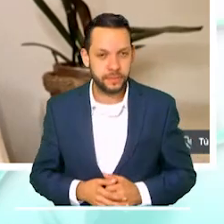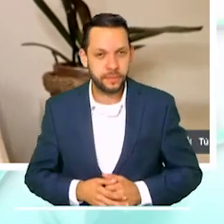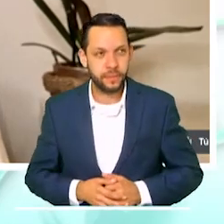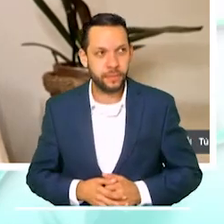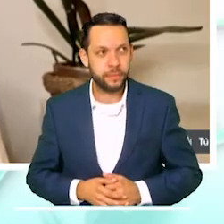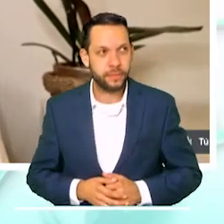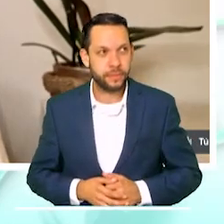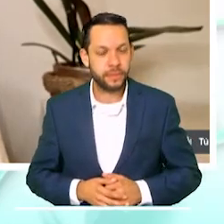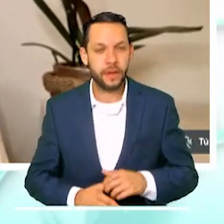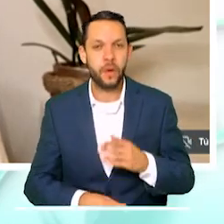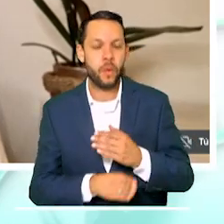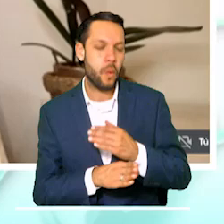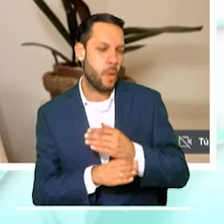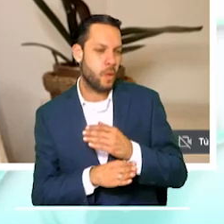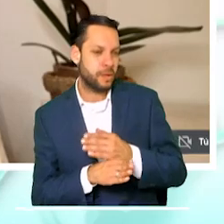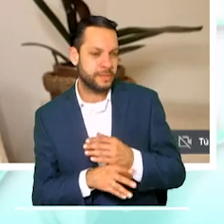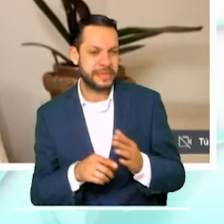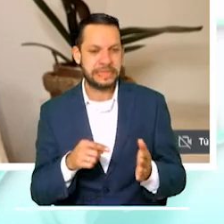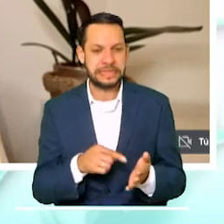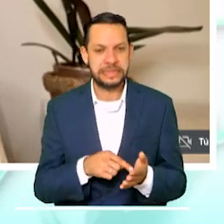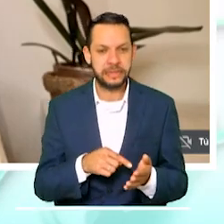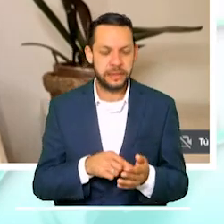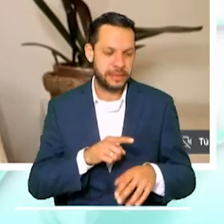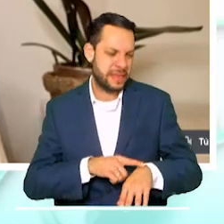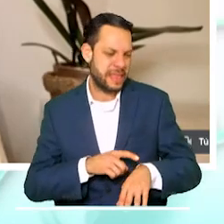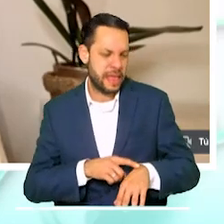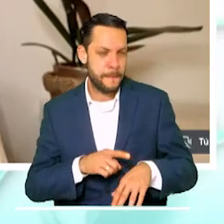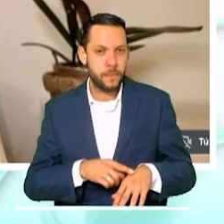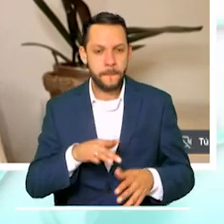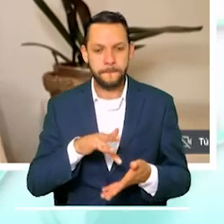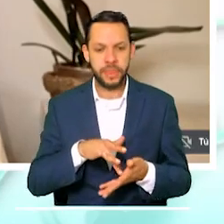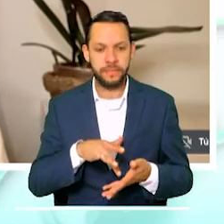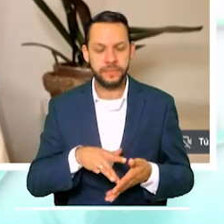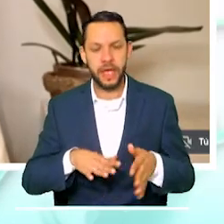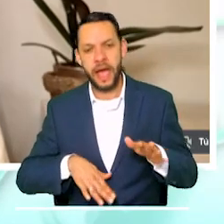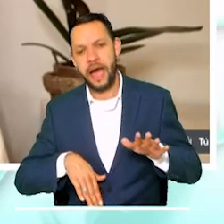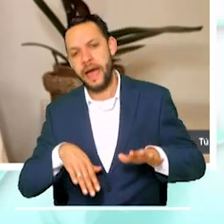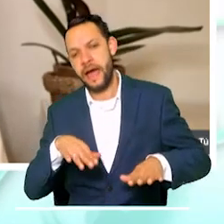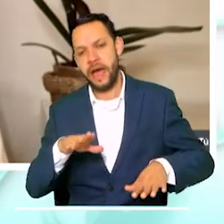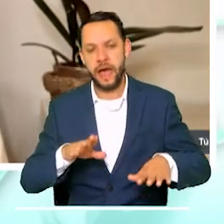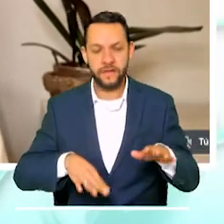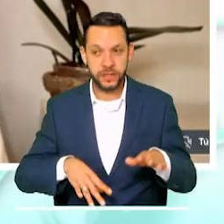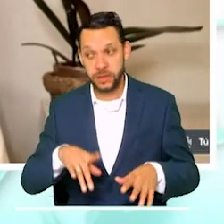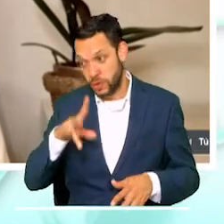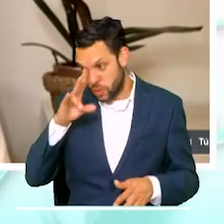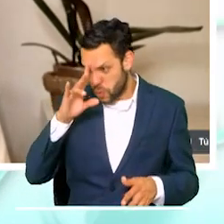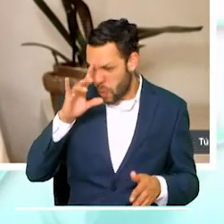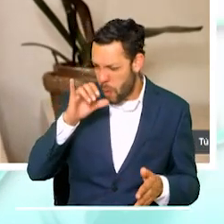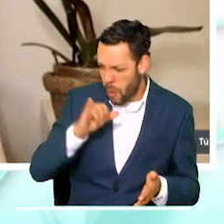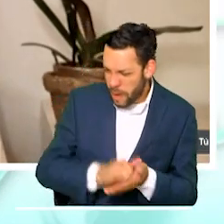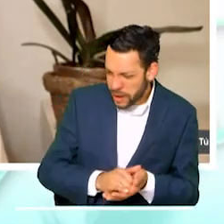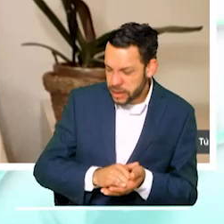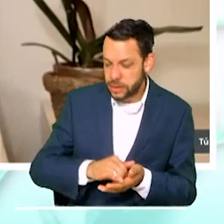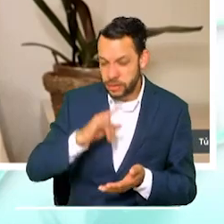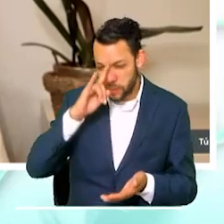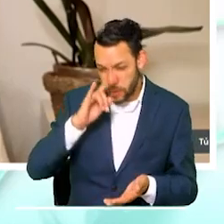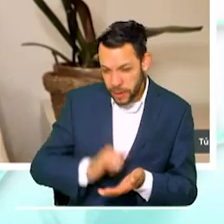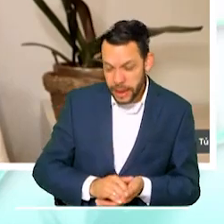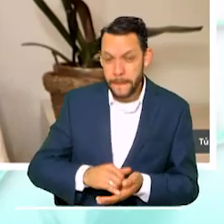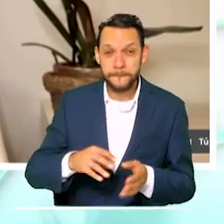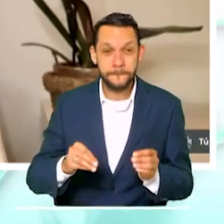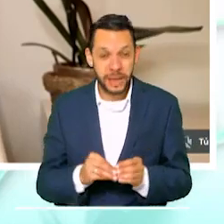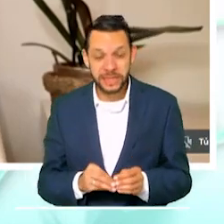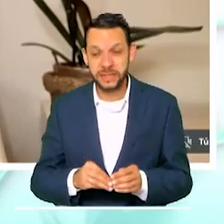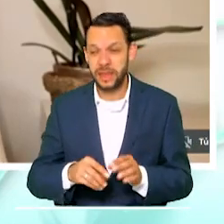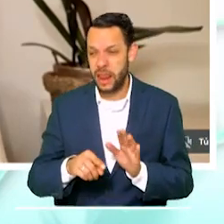Pues lo que viene, Cris, es un momento de quiebre. Porque cuando te estás negando y te estás resistiendo a